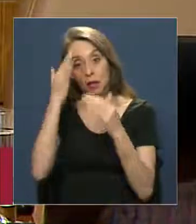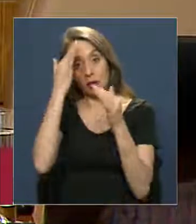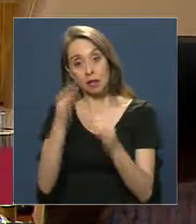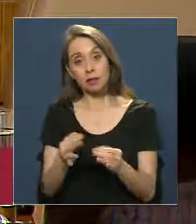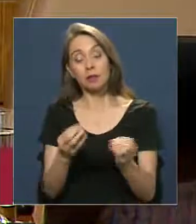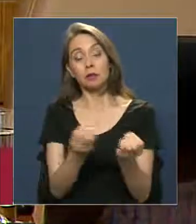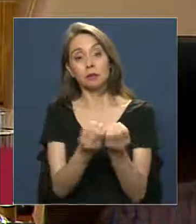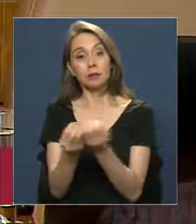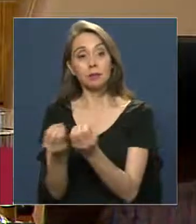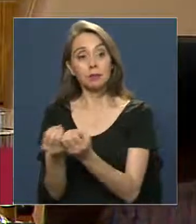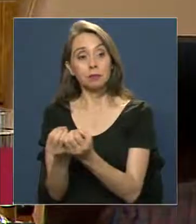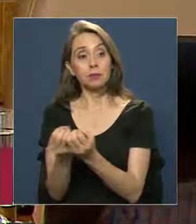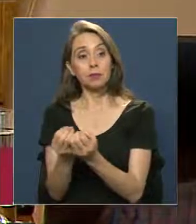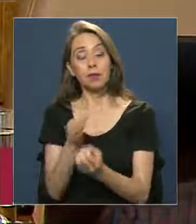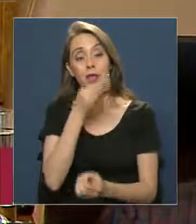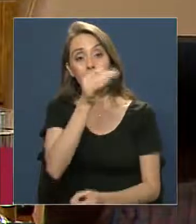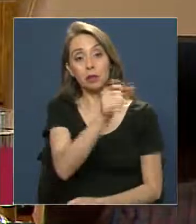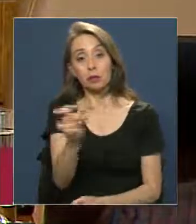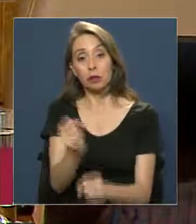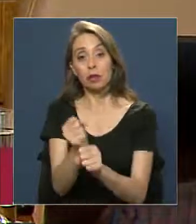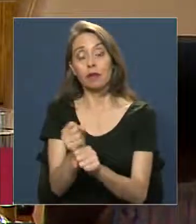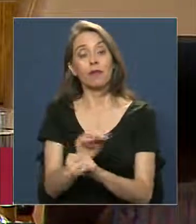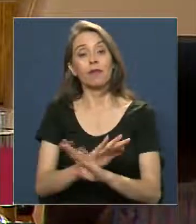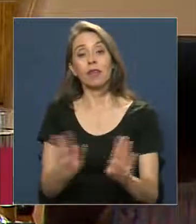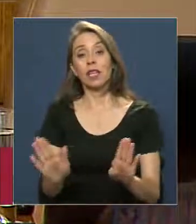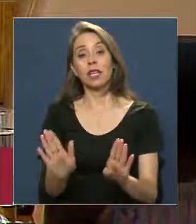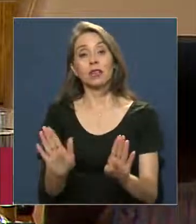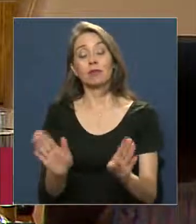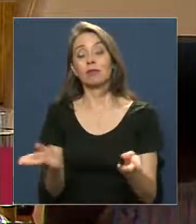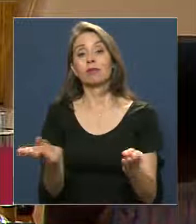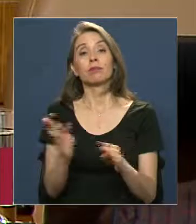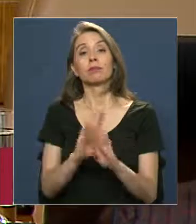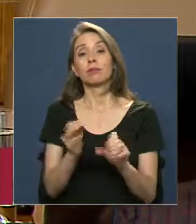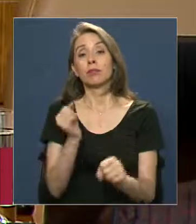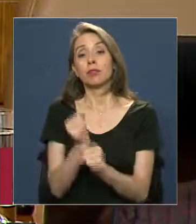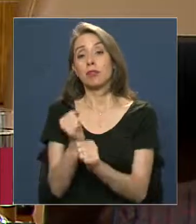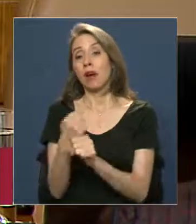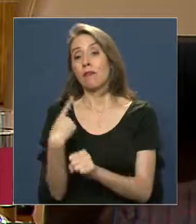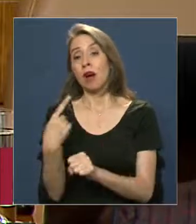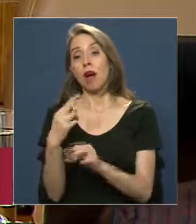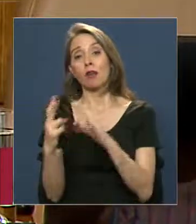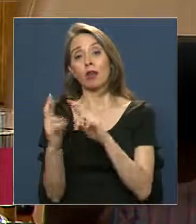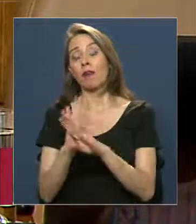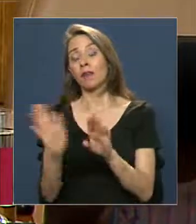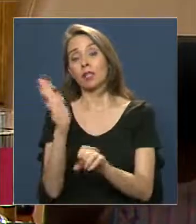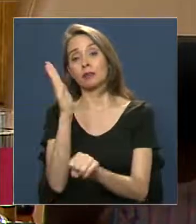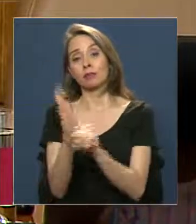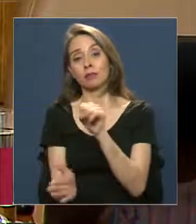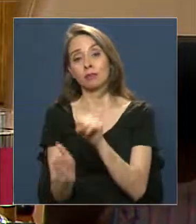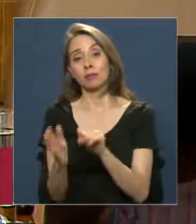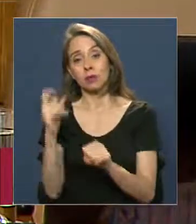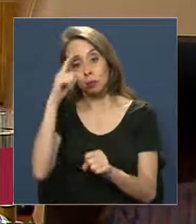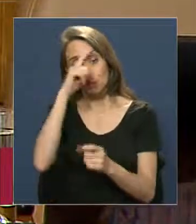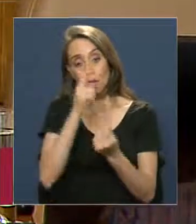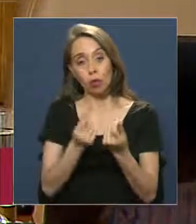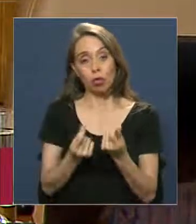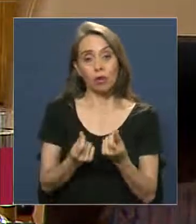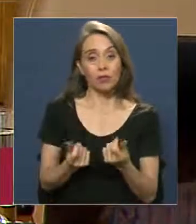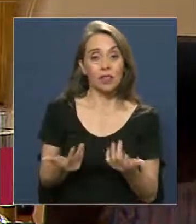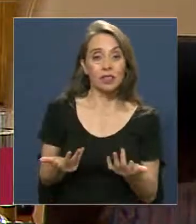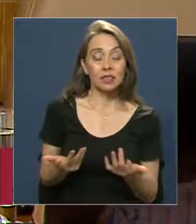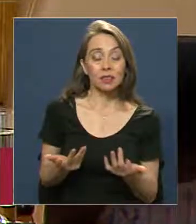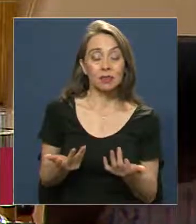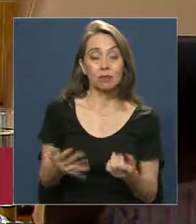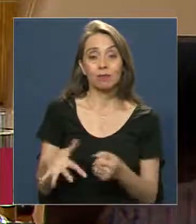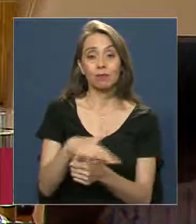muchas de ellas, de decirle a sus trabajadores, llegamos hasta aquí, no puedo seguir dándote trabajo, la situación es muy difícil y por lo tanto... Y aquí